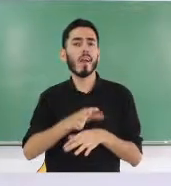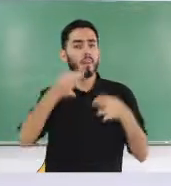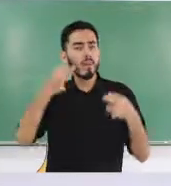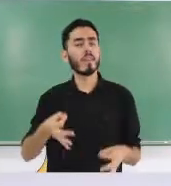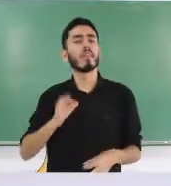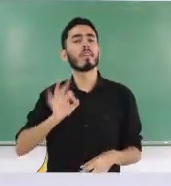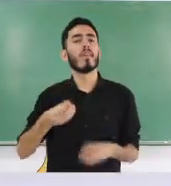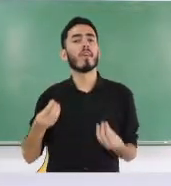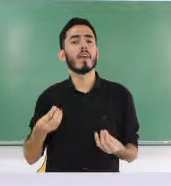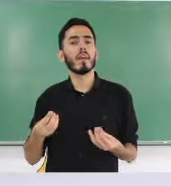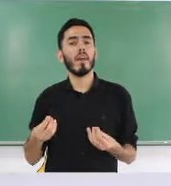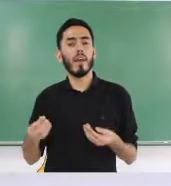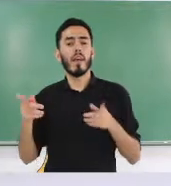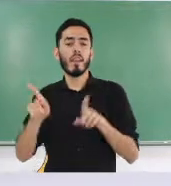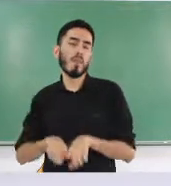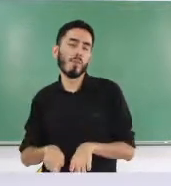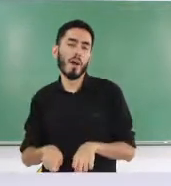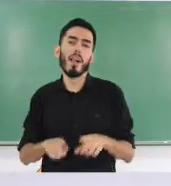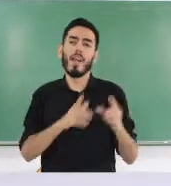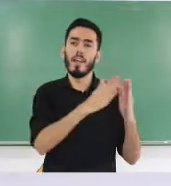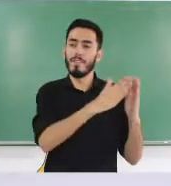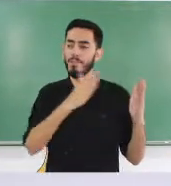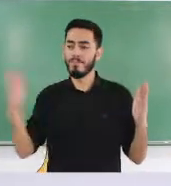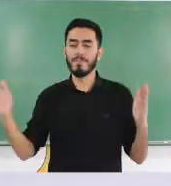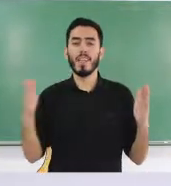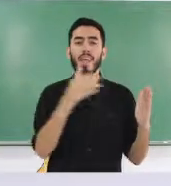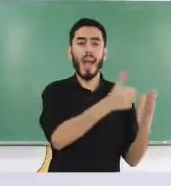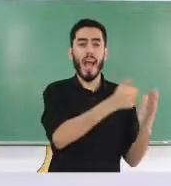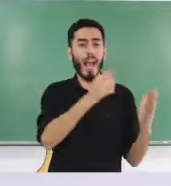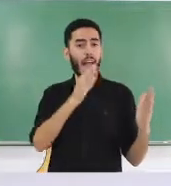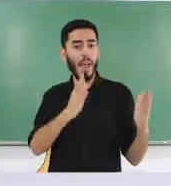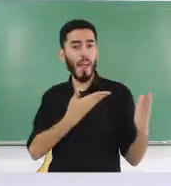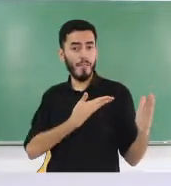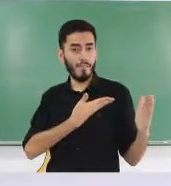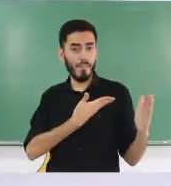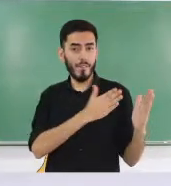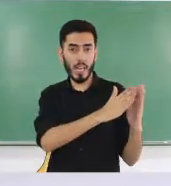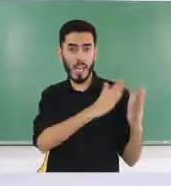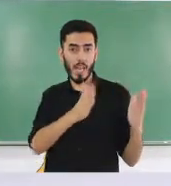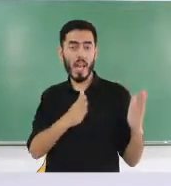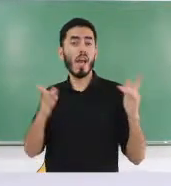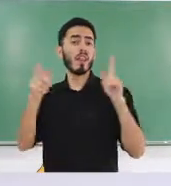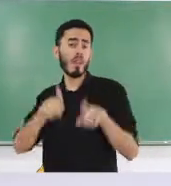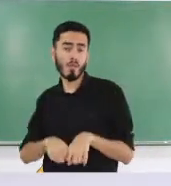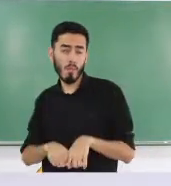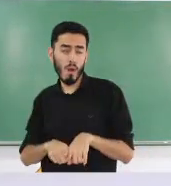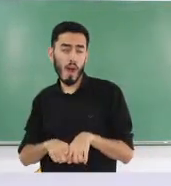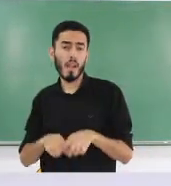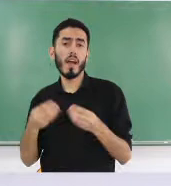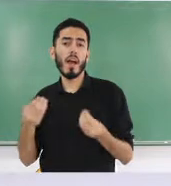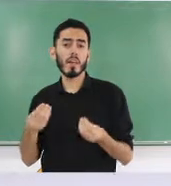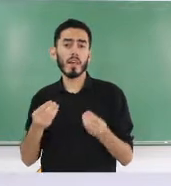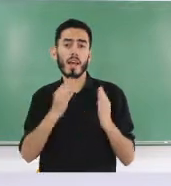AF, el segmento que nos quedó determinado, es igual al segmento FG.